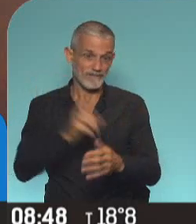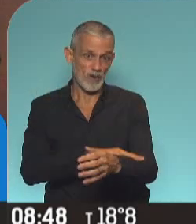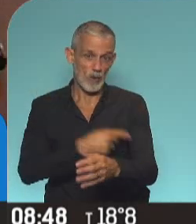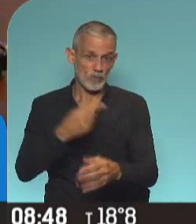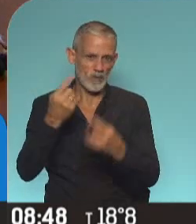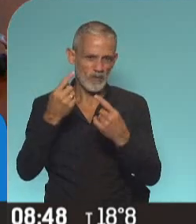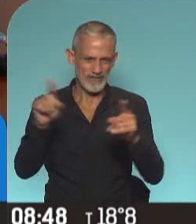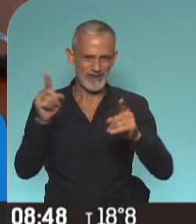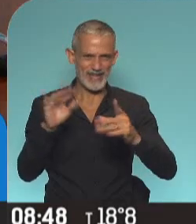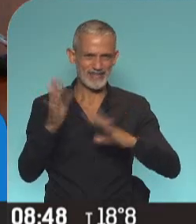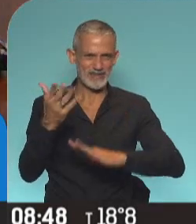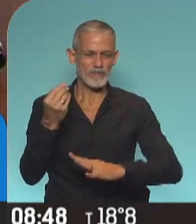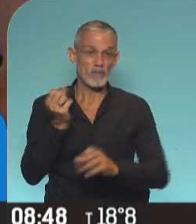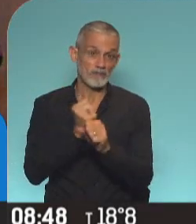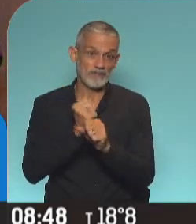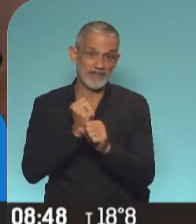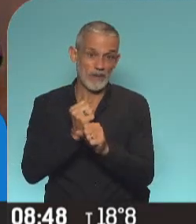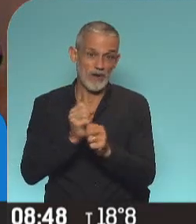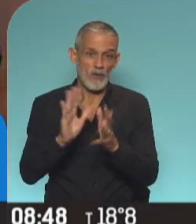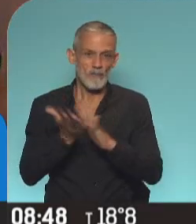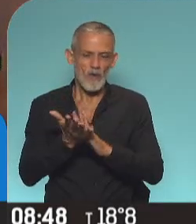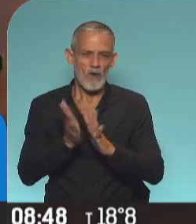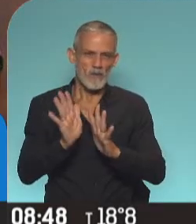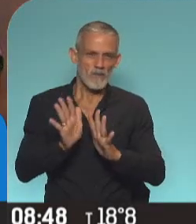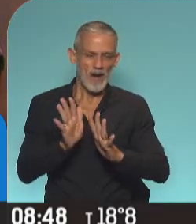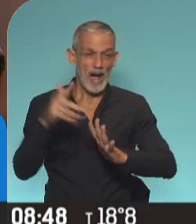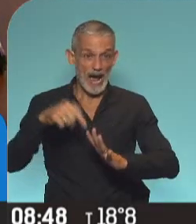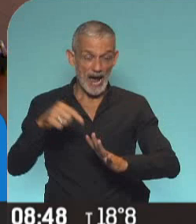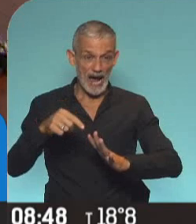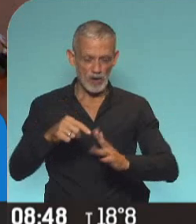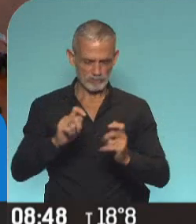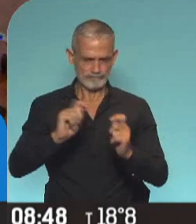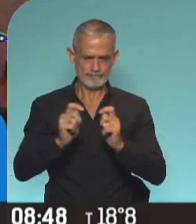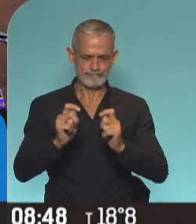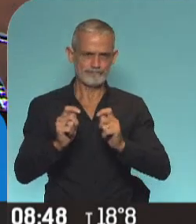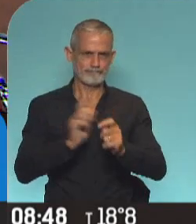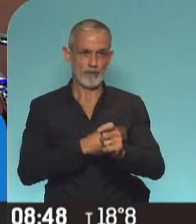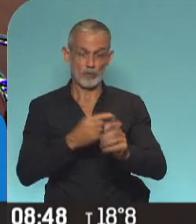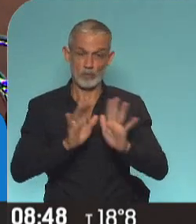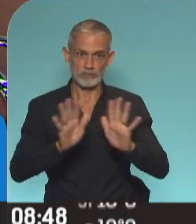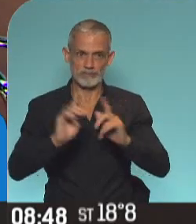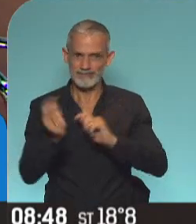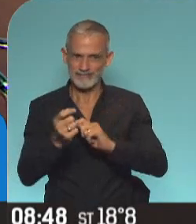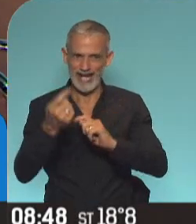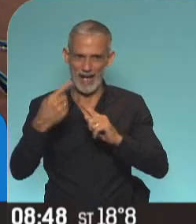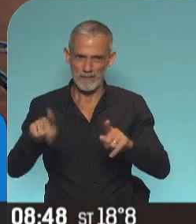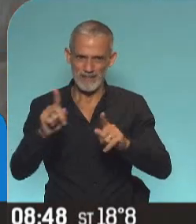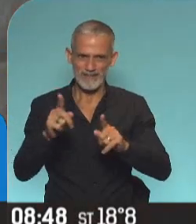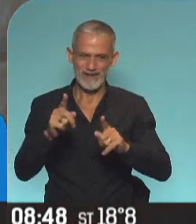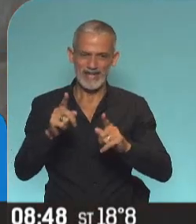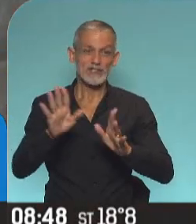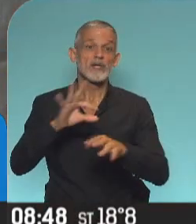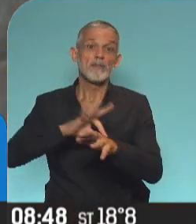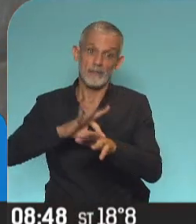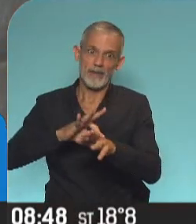a desarrollar la actividad laboral de una manera ahora estamos acostumbrados al ma'jalah de otra manera y sobre todo lo